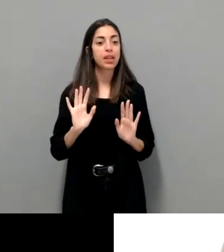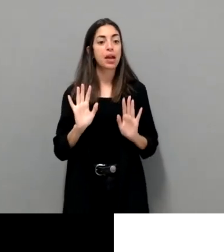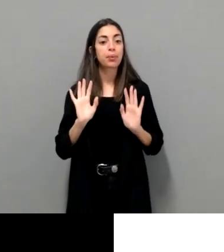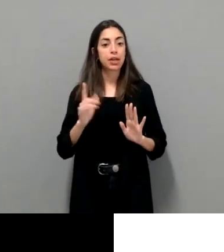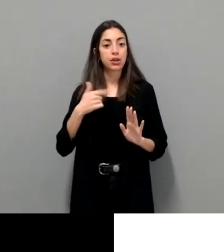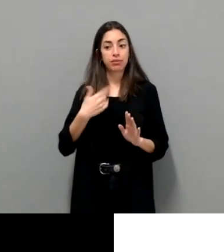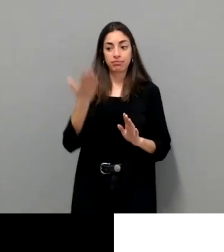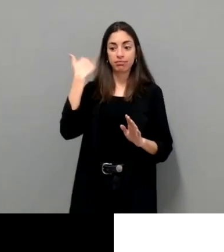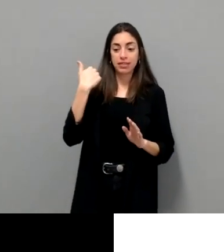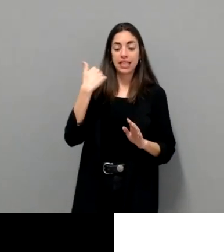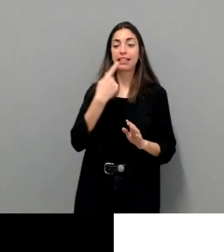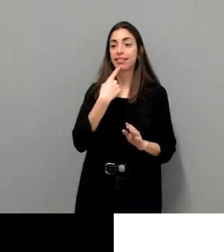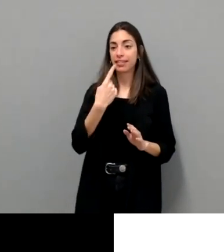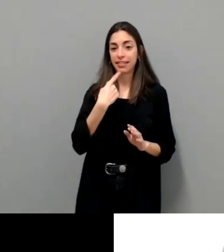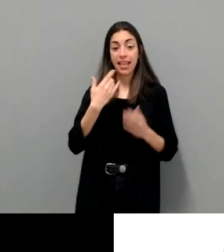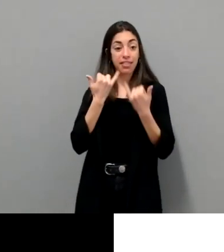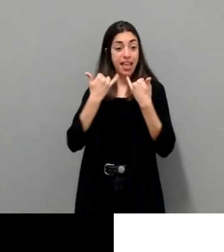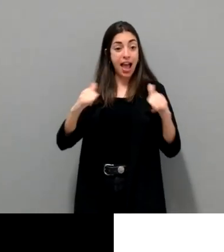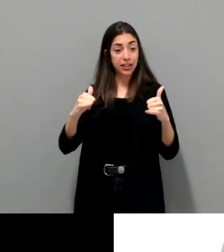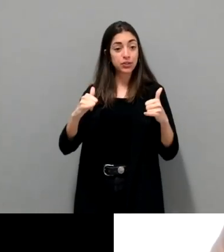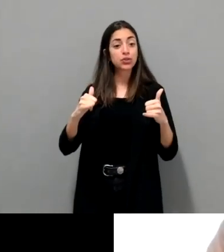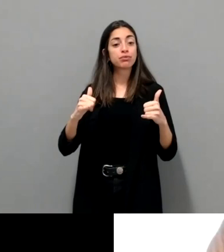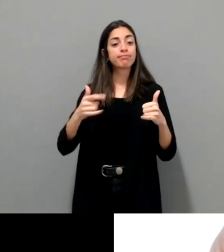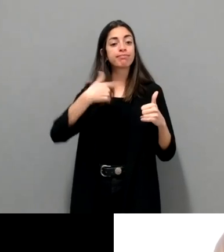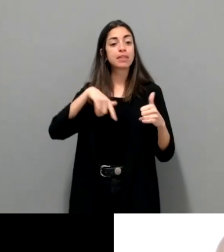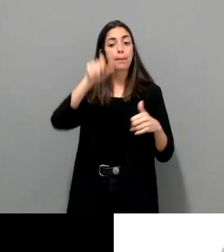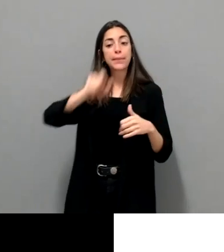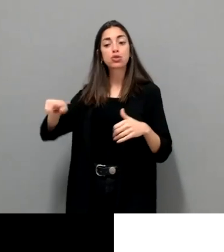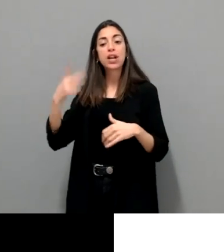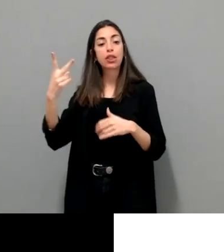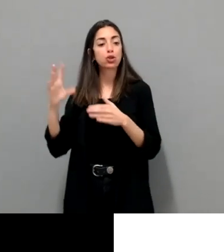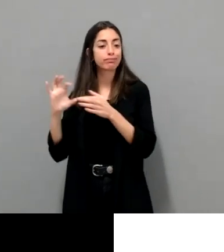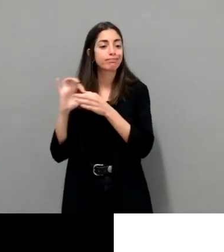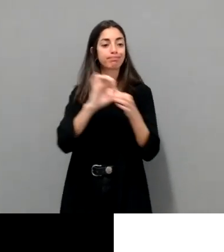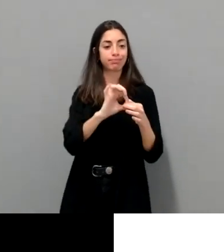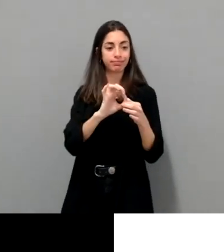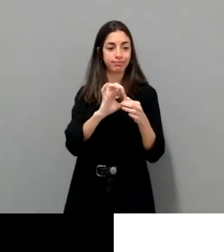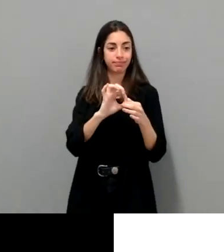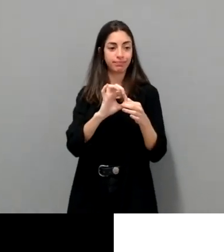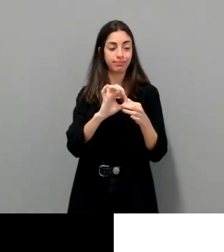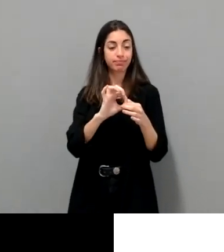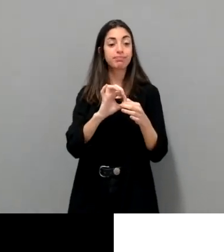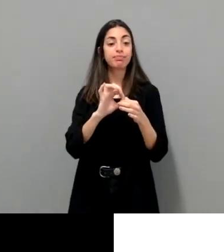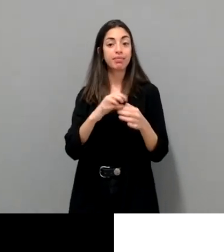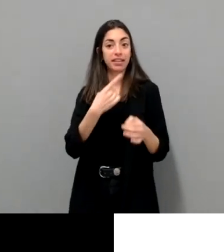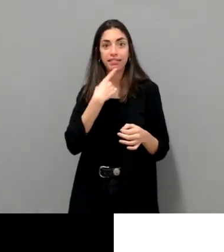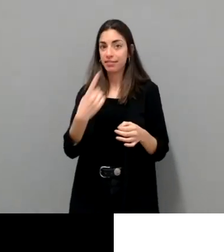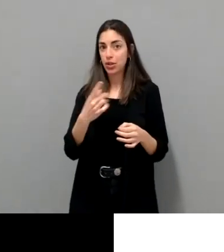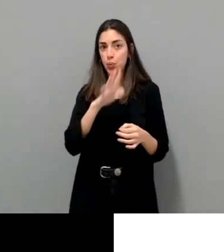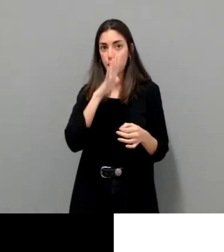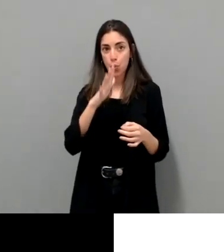ayer a Manoli, en este acto tenemos dos personas aliadas, ¿no? Y lo digo